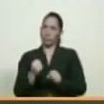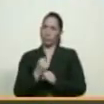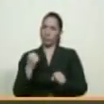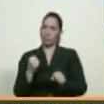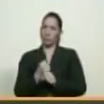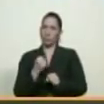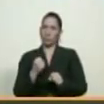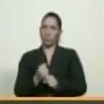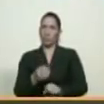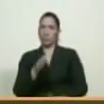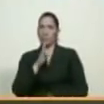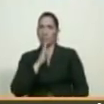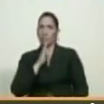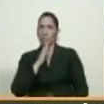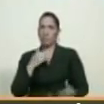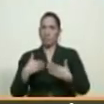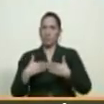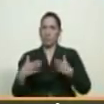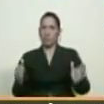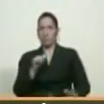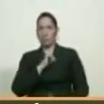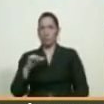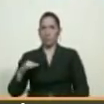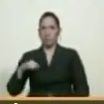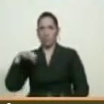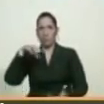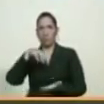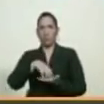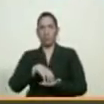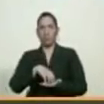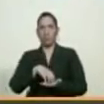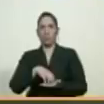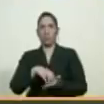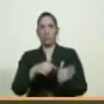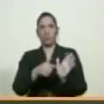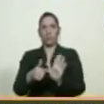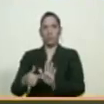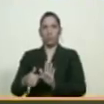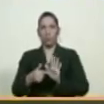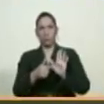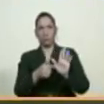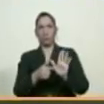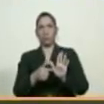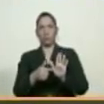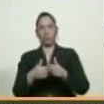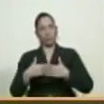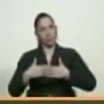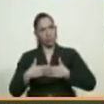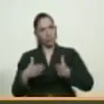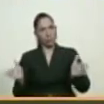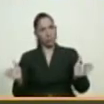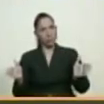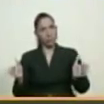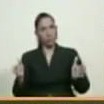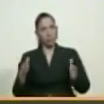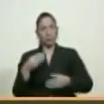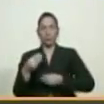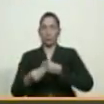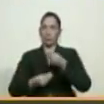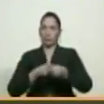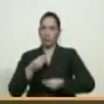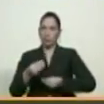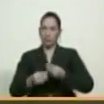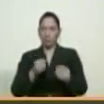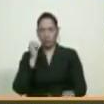por la banca pública y privada del país, la cual demostró su disposición e hizo gala de su